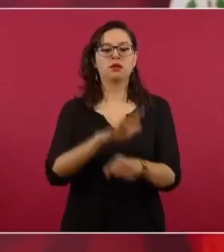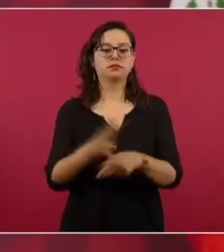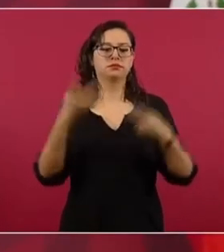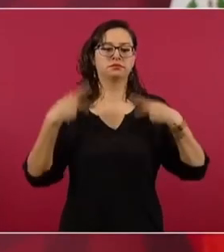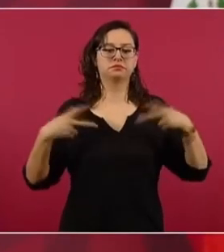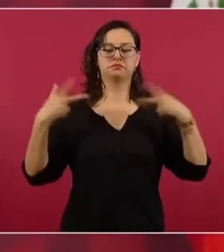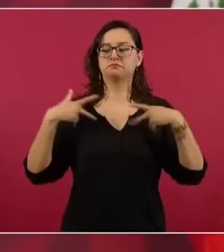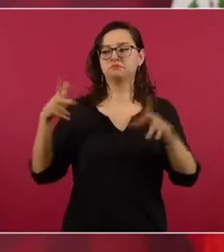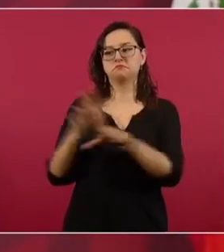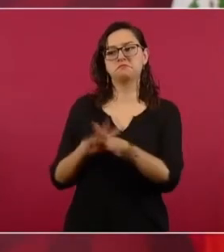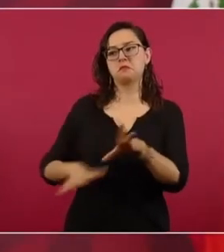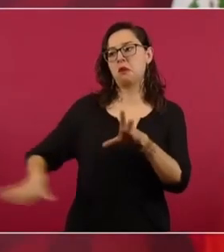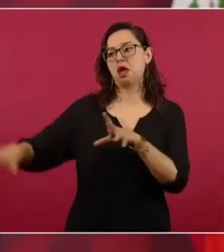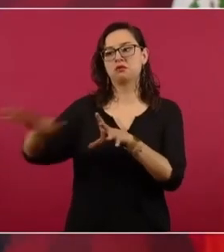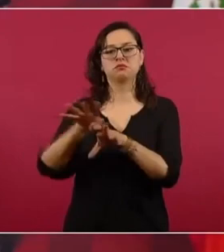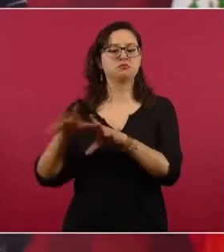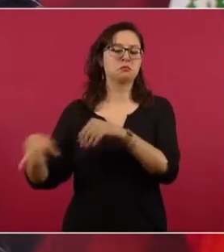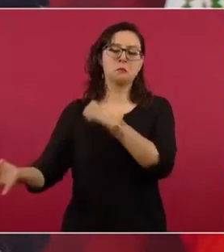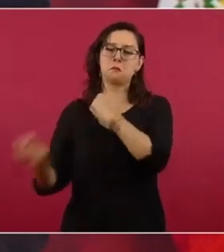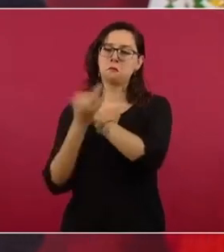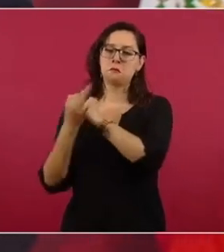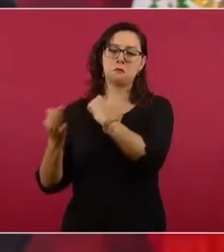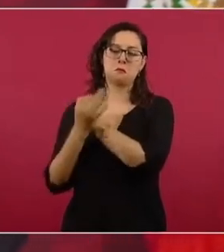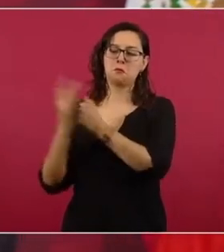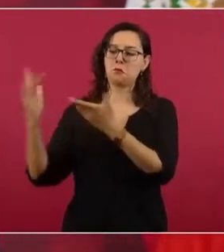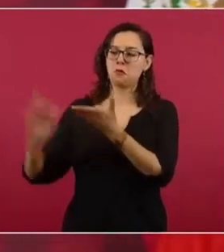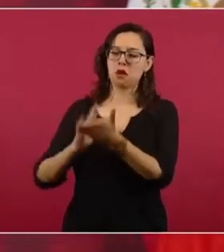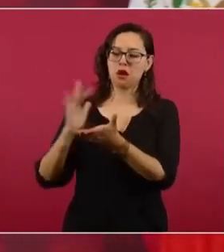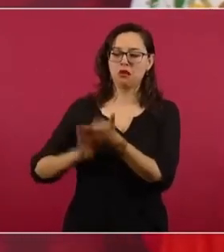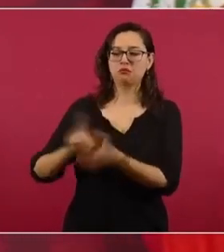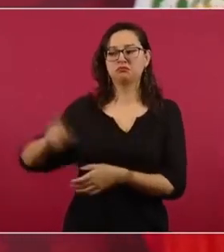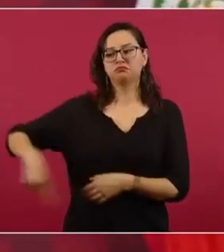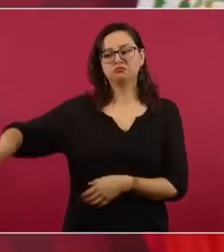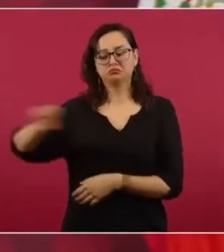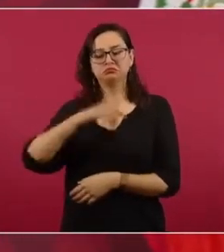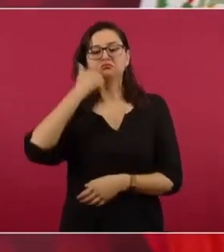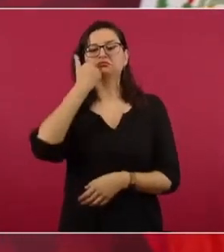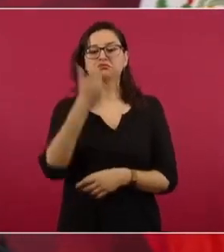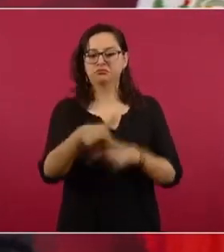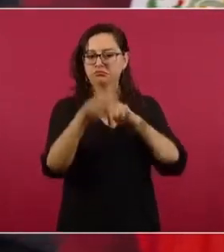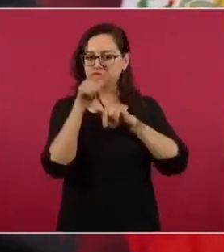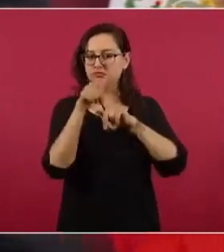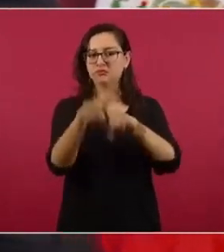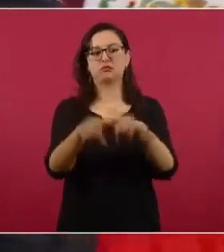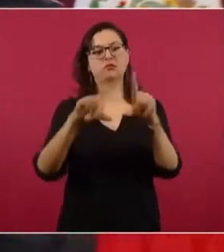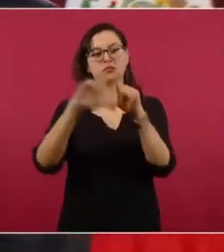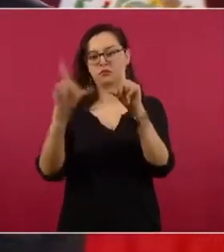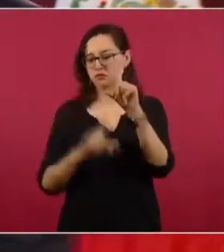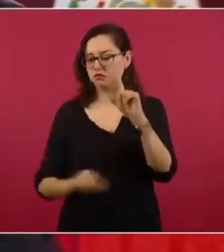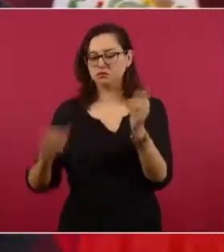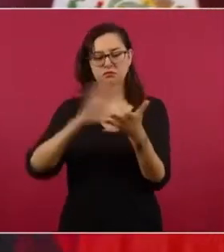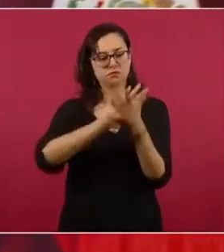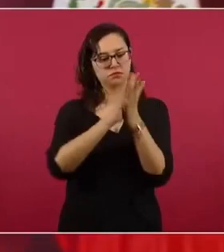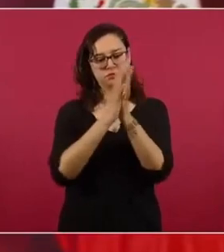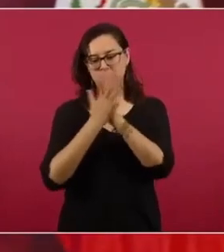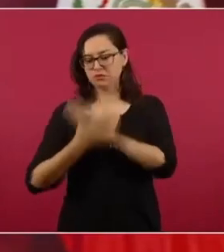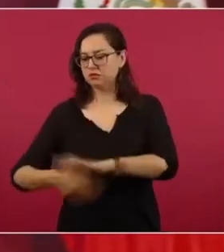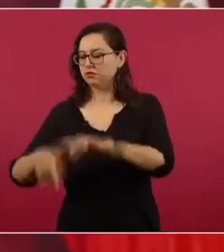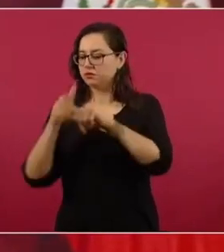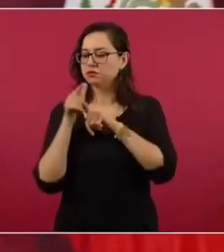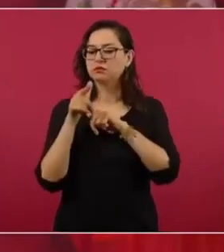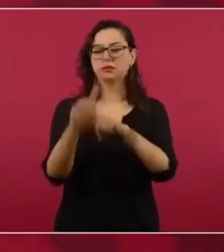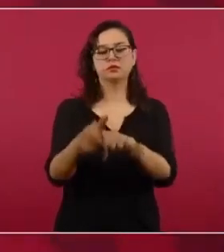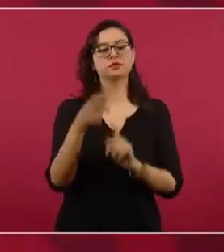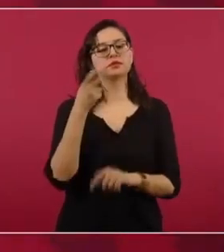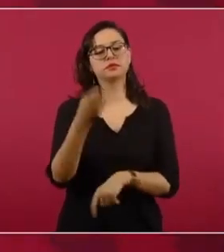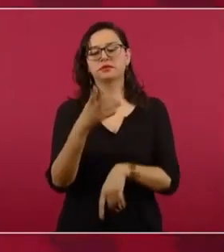está de acuerdo en que continuemos con la transformación y